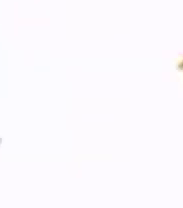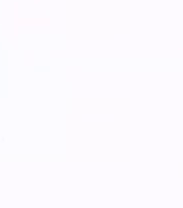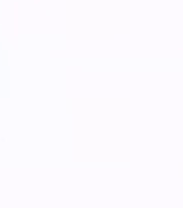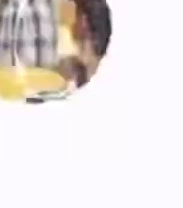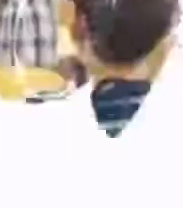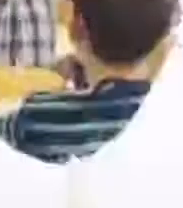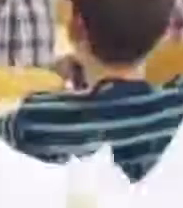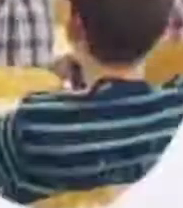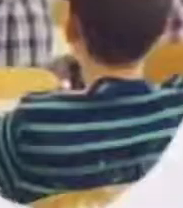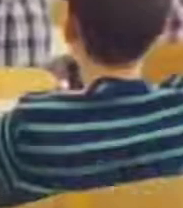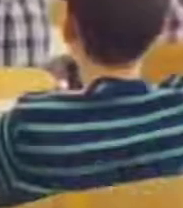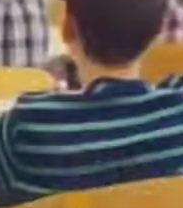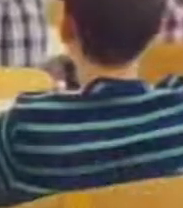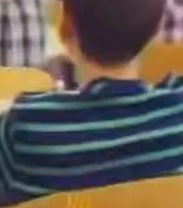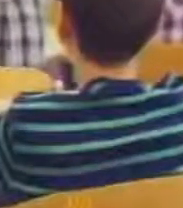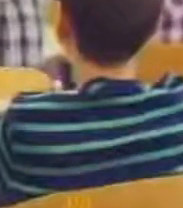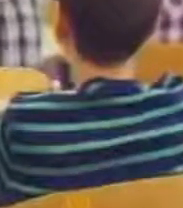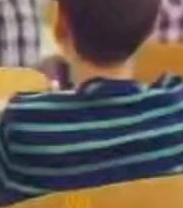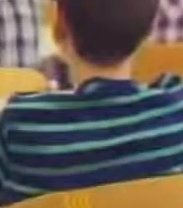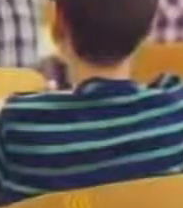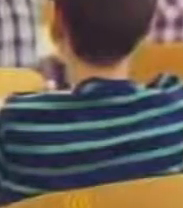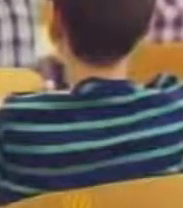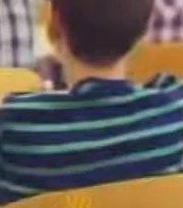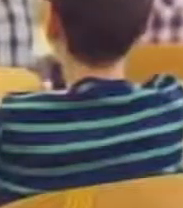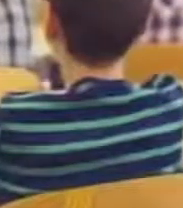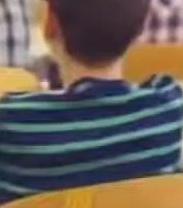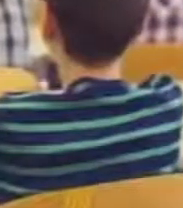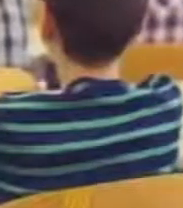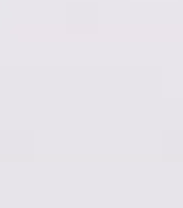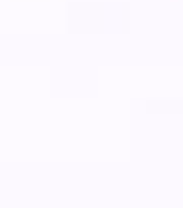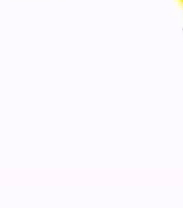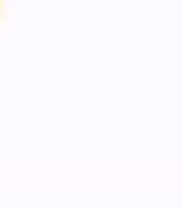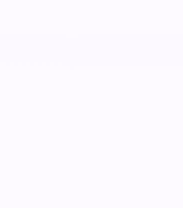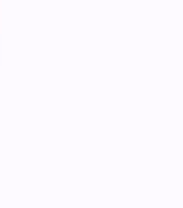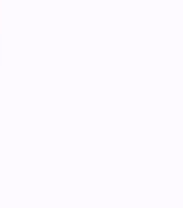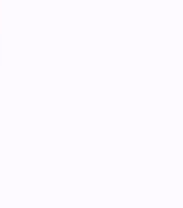A continuación, comunicación y lenguaje, tercero primaria.